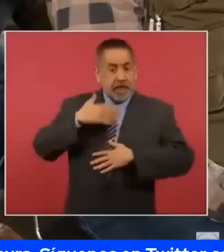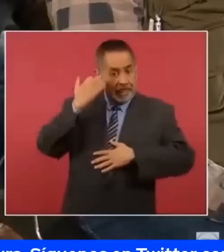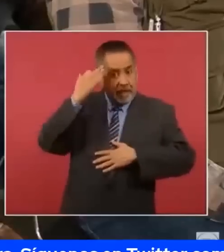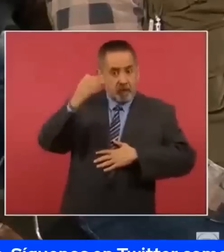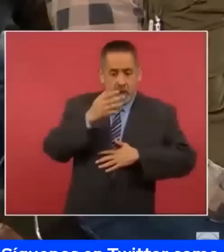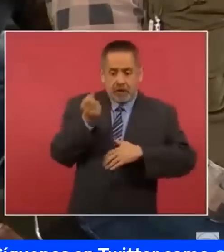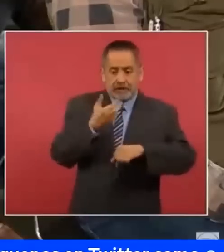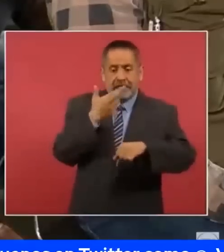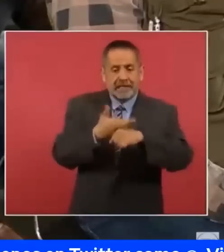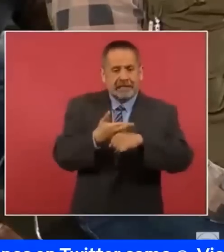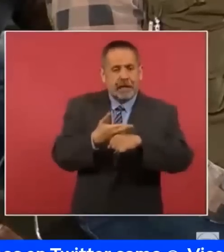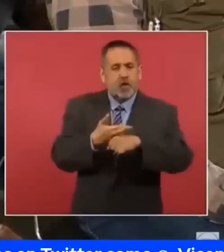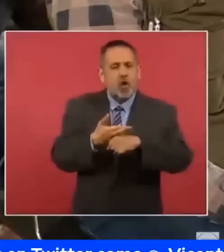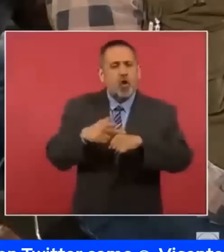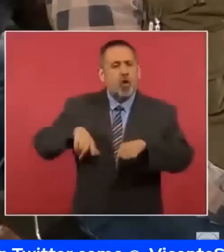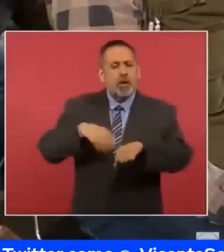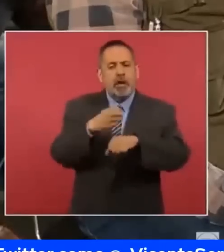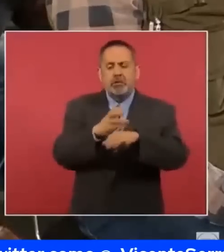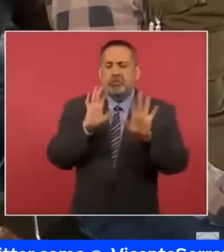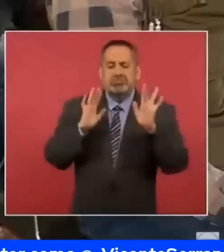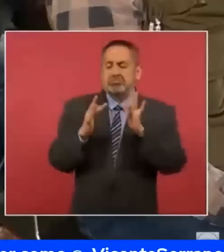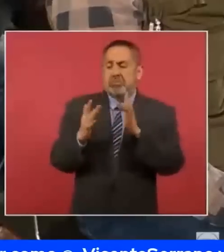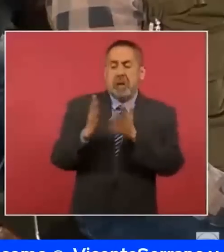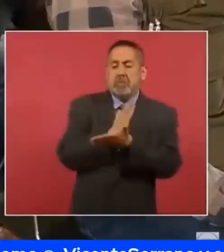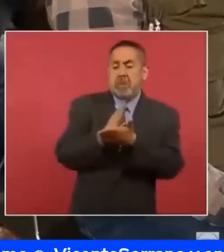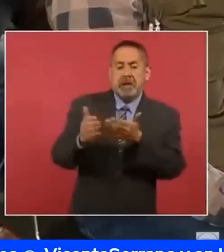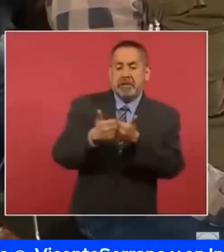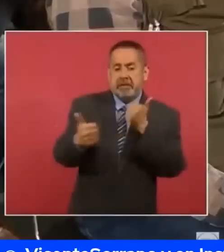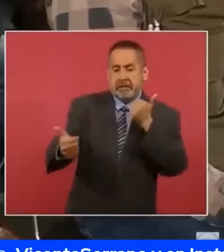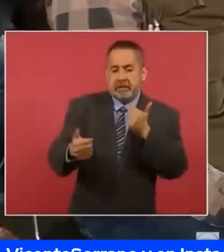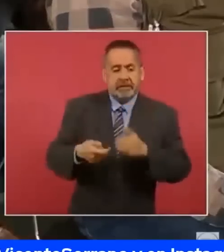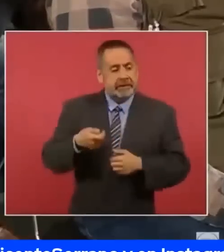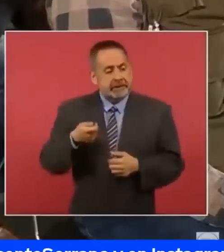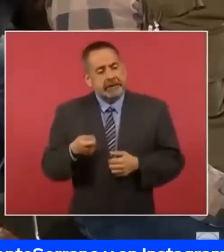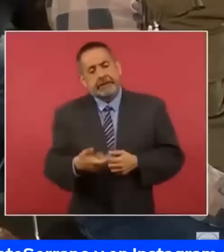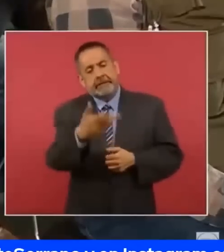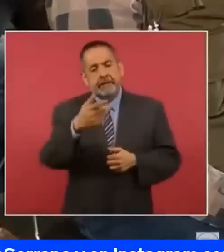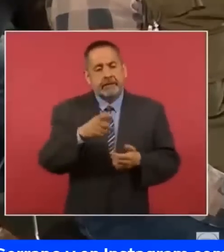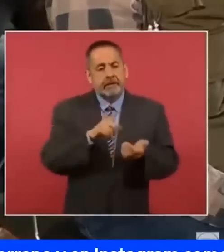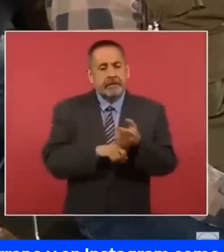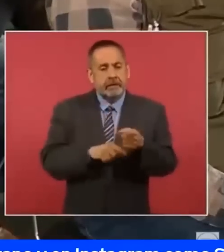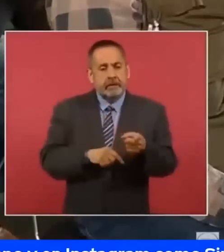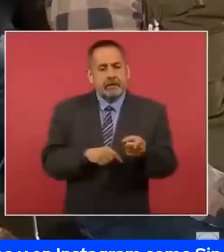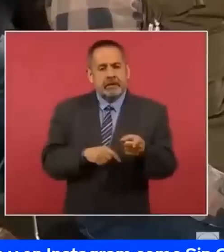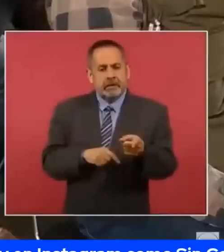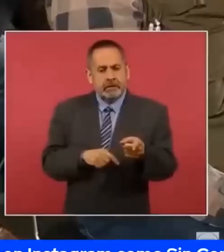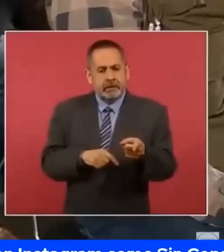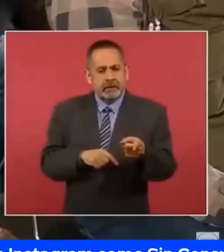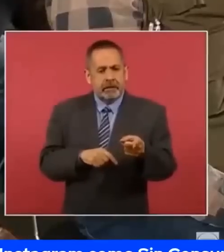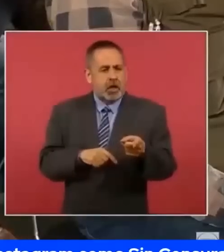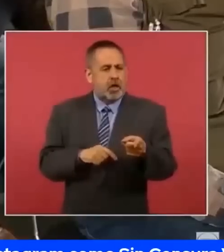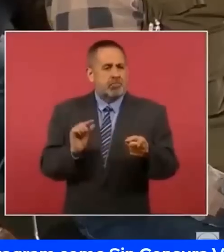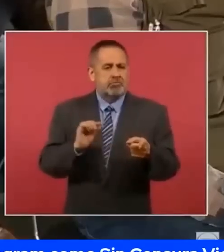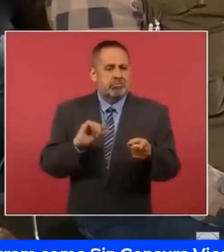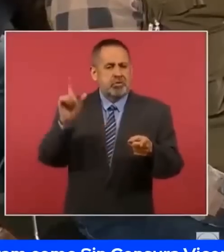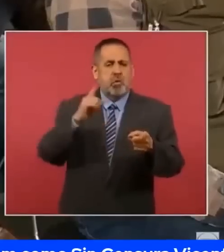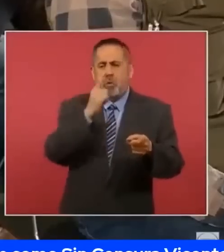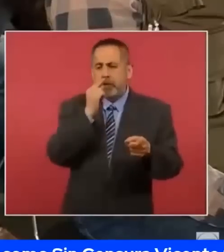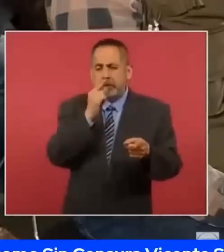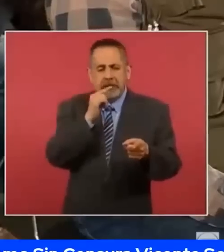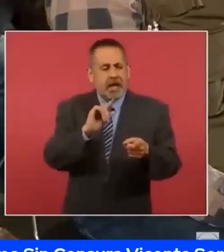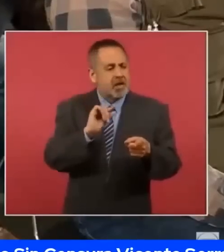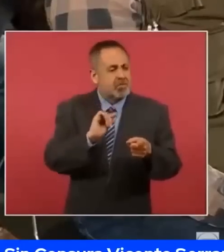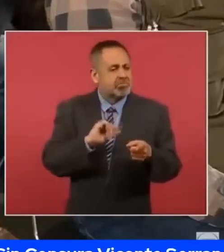no tenía trato con él, e incluso ya lo llama que pasó de el superpolicía a ser